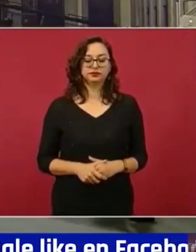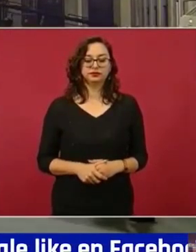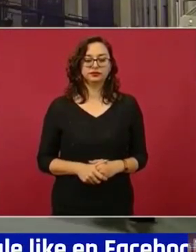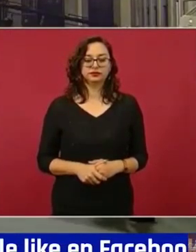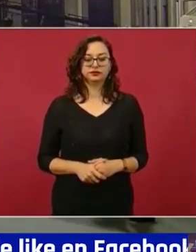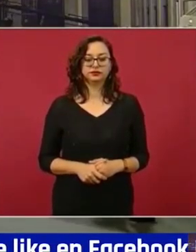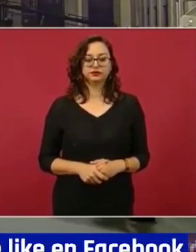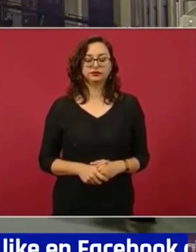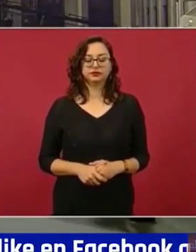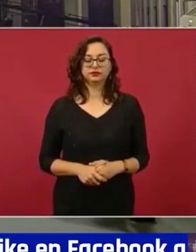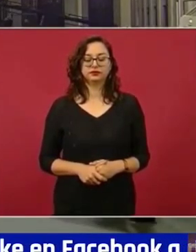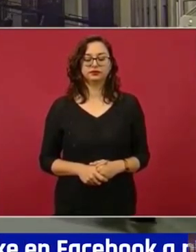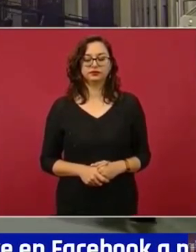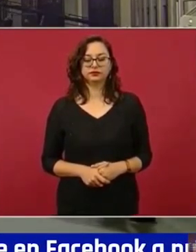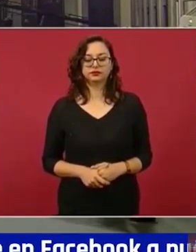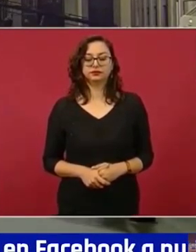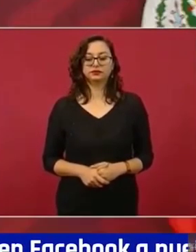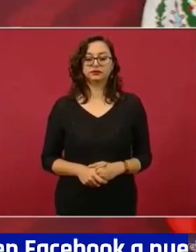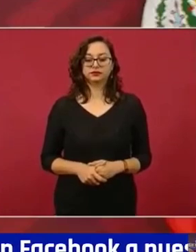han